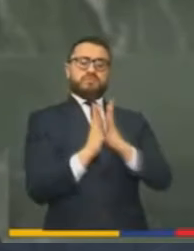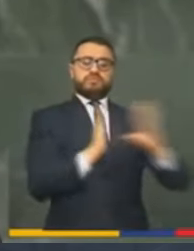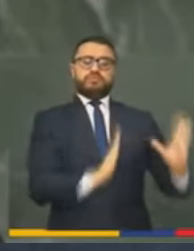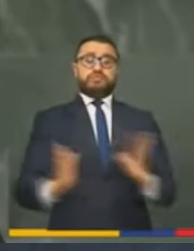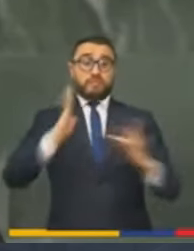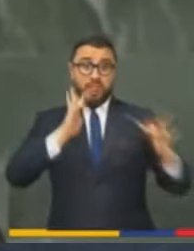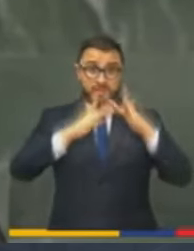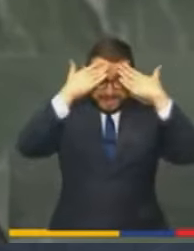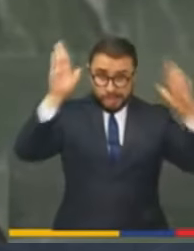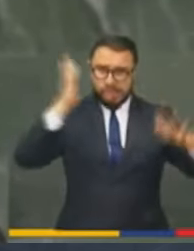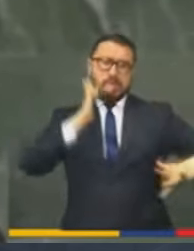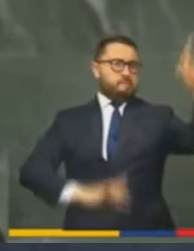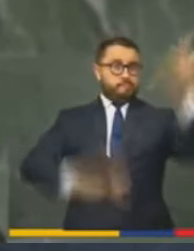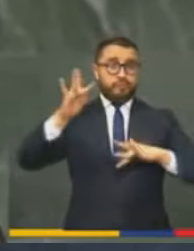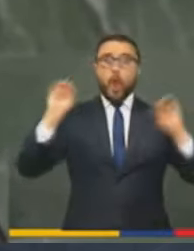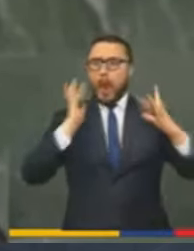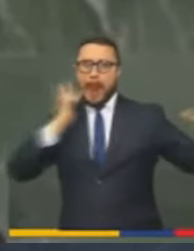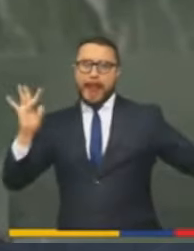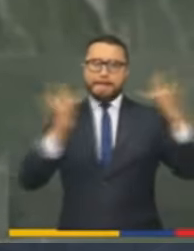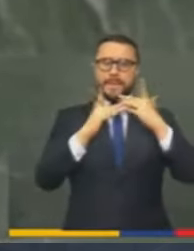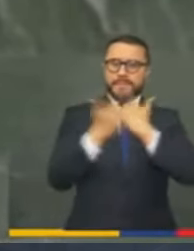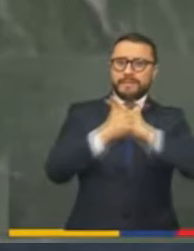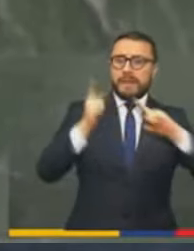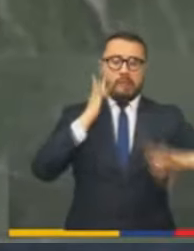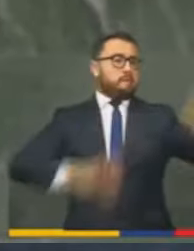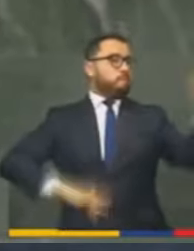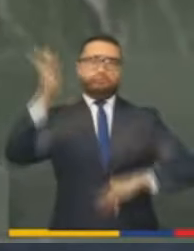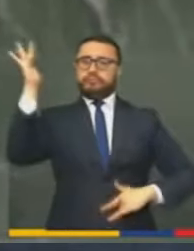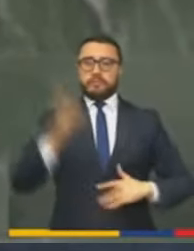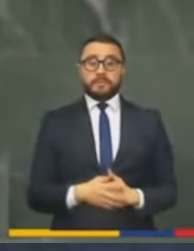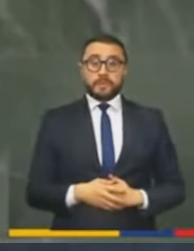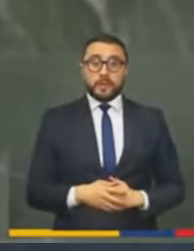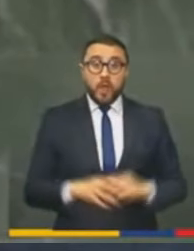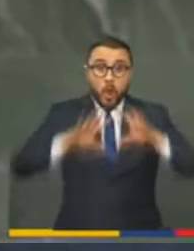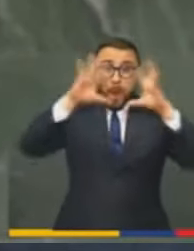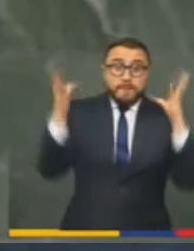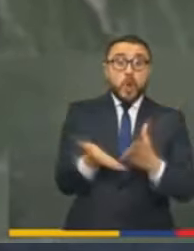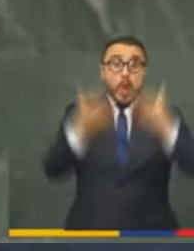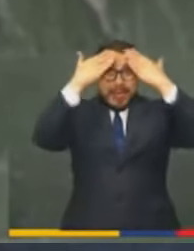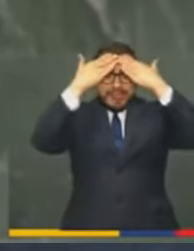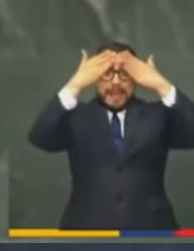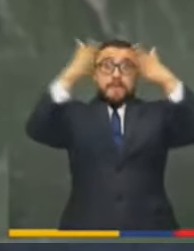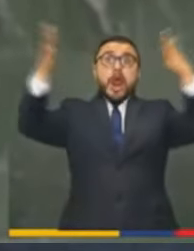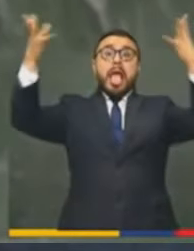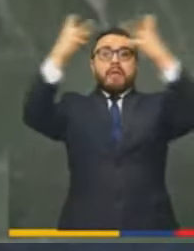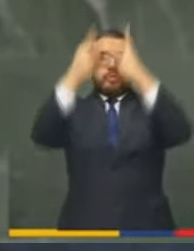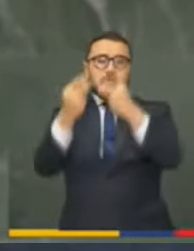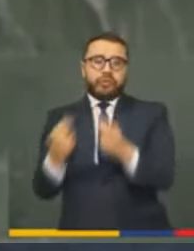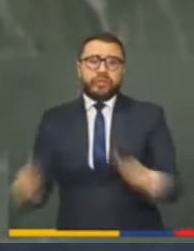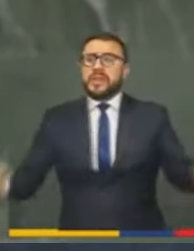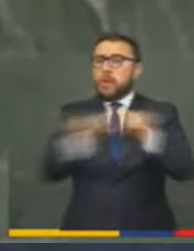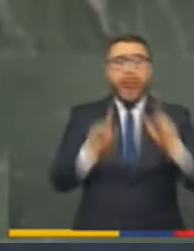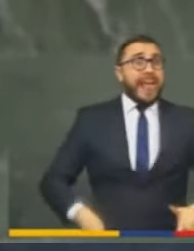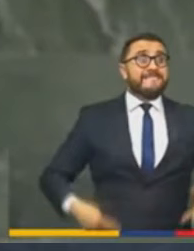democracia, sin libertad. El proyecto democrático de la humanidad está muriendo con la vida,